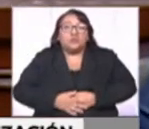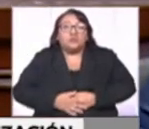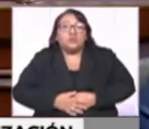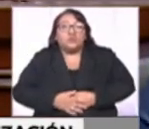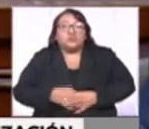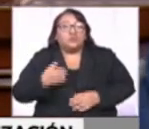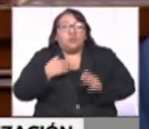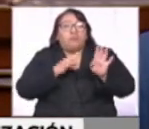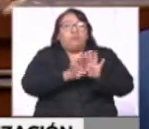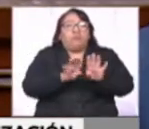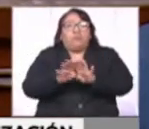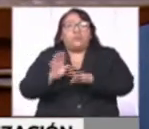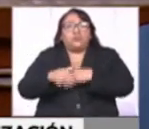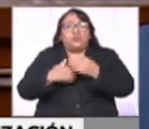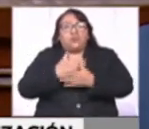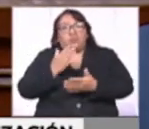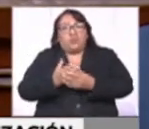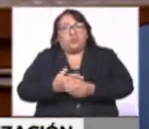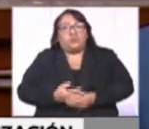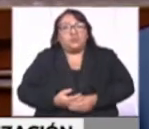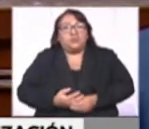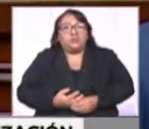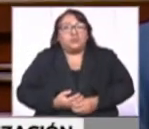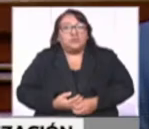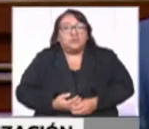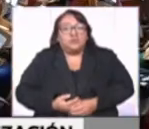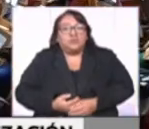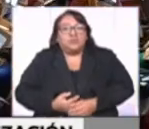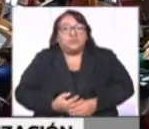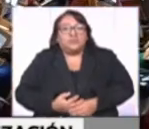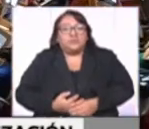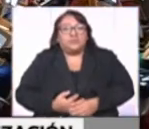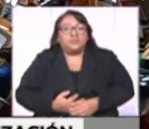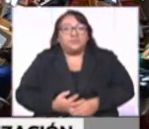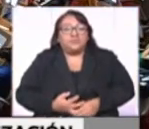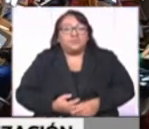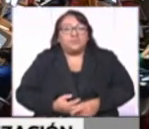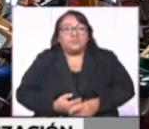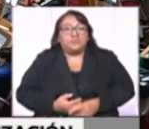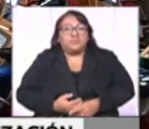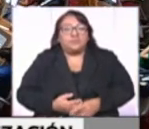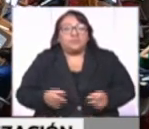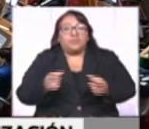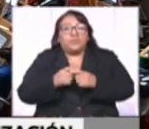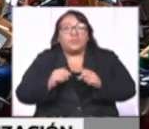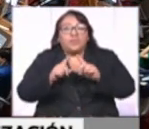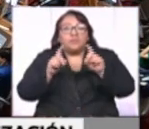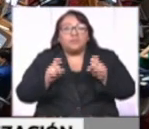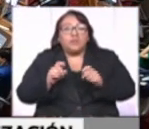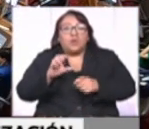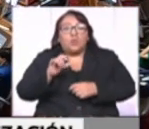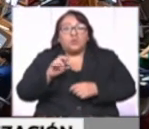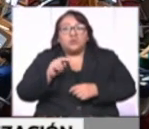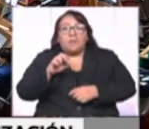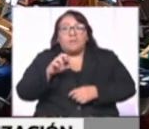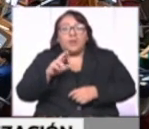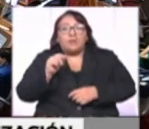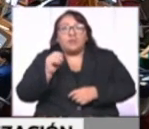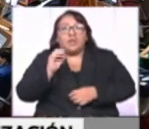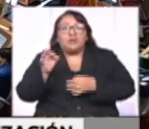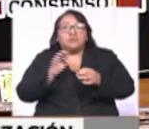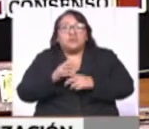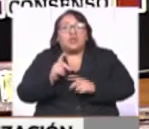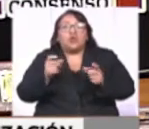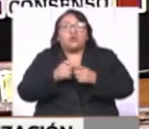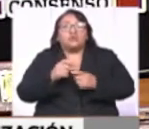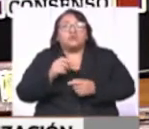bloquear todas las mejoras. Gracias, congresista. Señores congresistas, se va a consultar la cuestión previa planteada por